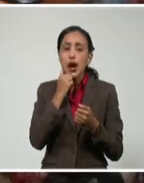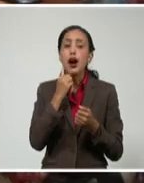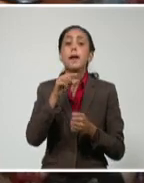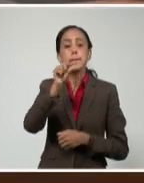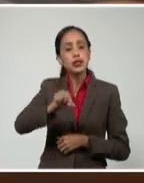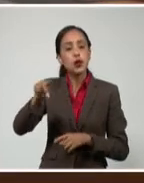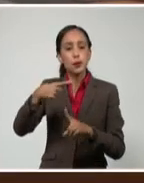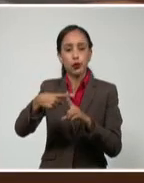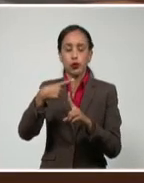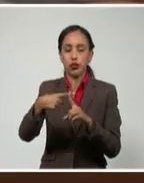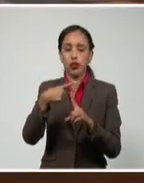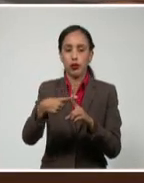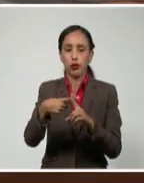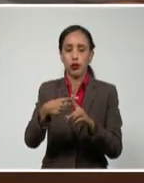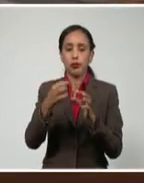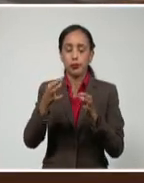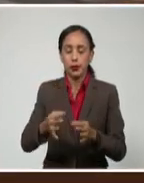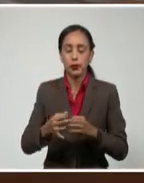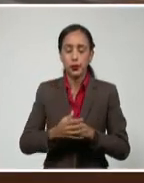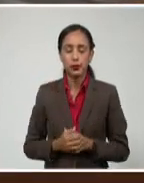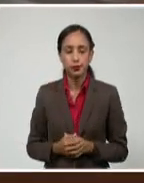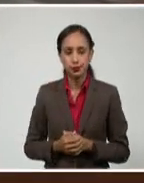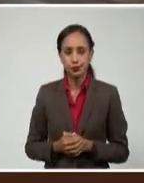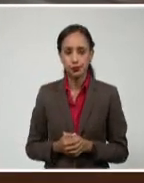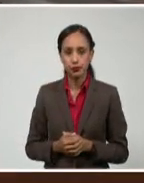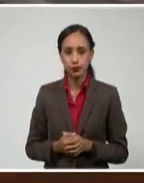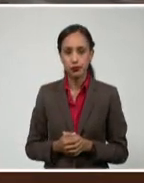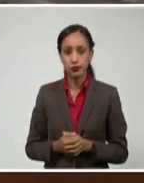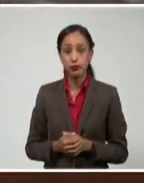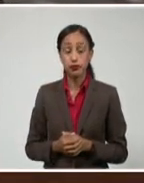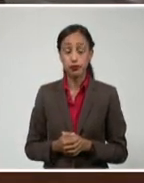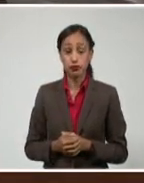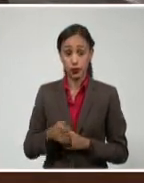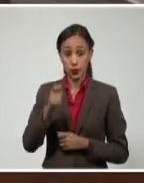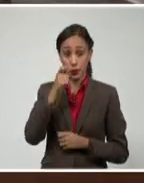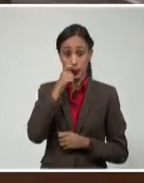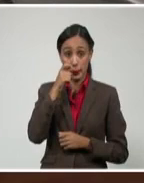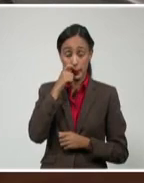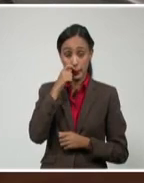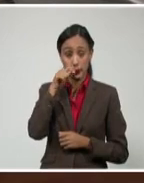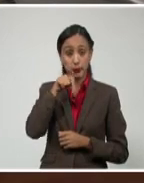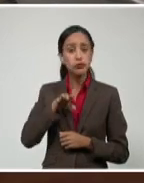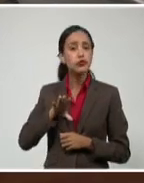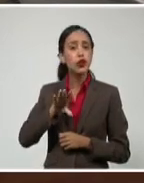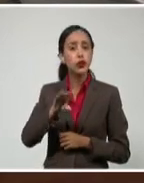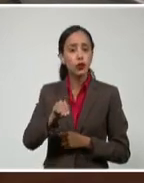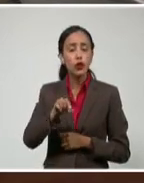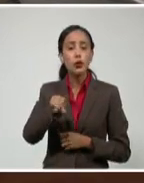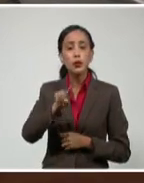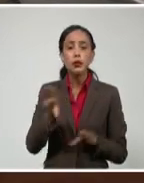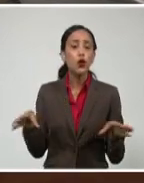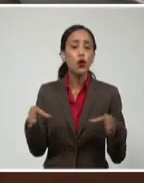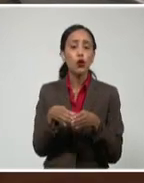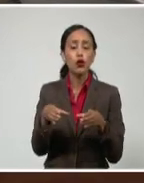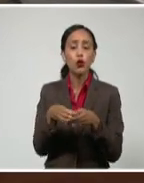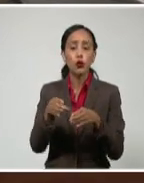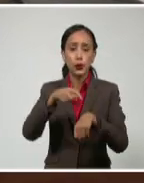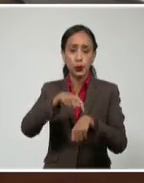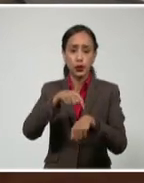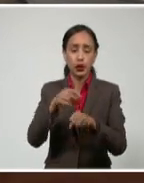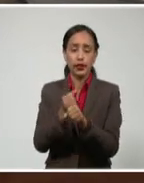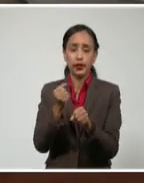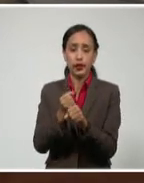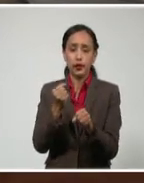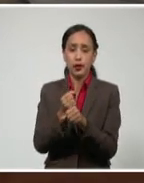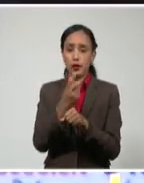de la República, doctor Roberto Morales Ojeda, al intervenir ante el Grupo Temporal de Trabajo para el Enfrentamiento y el Control de la COVID-19, anunció